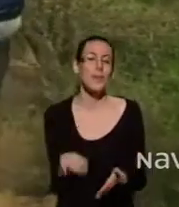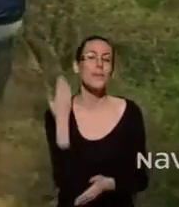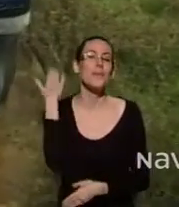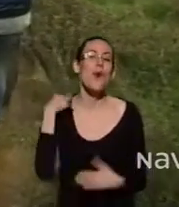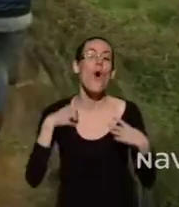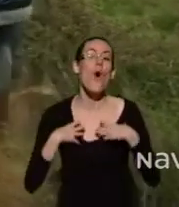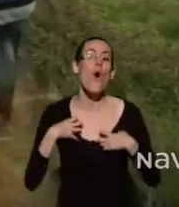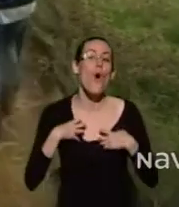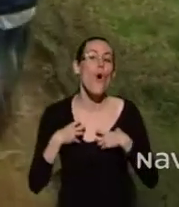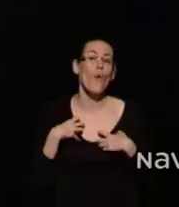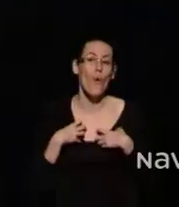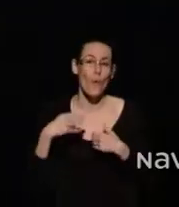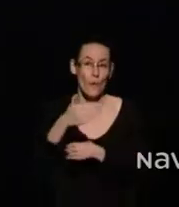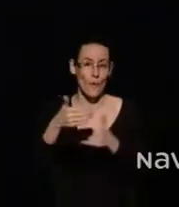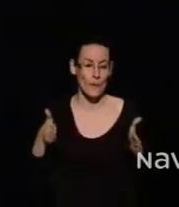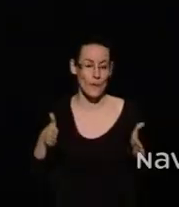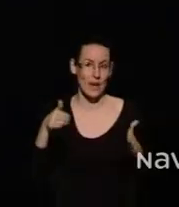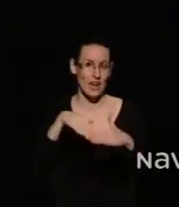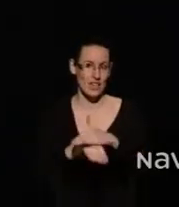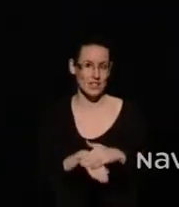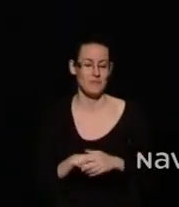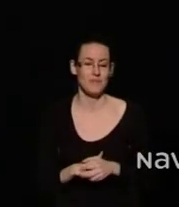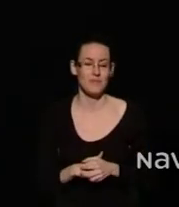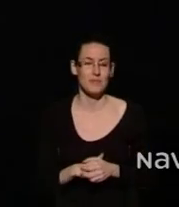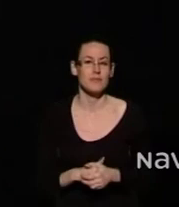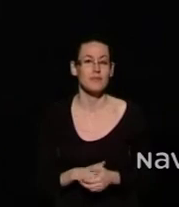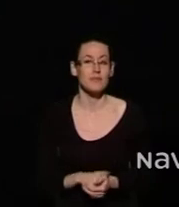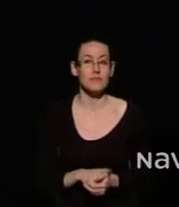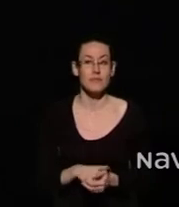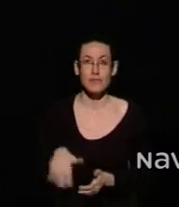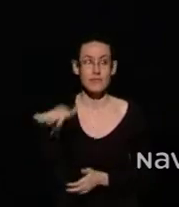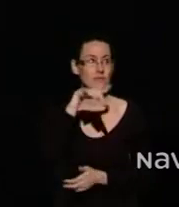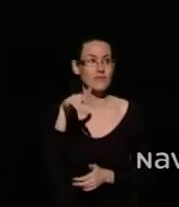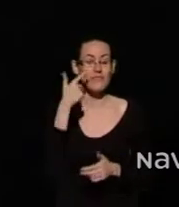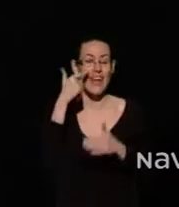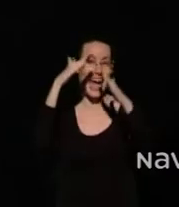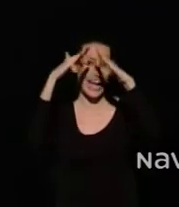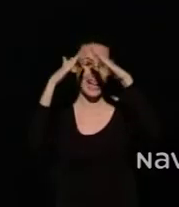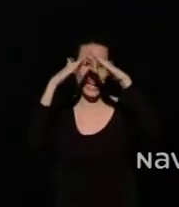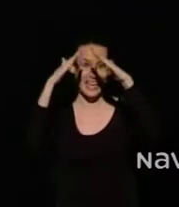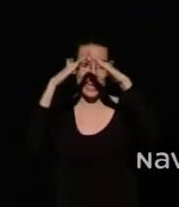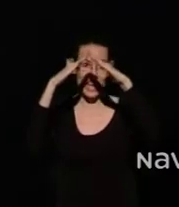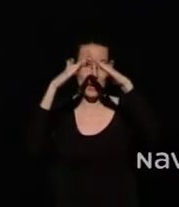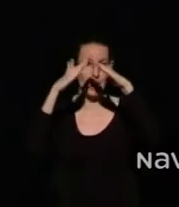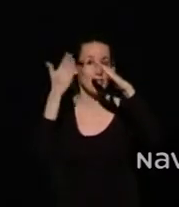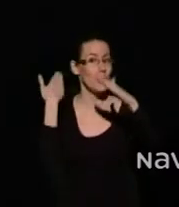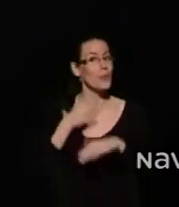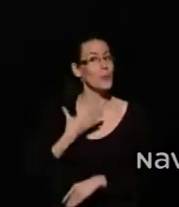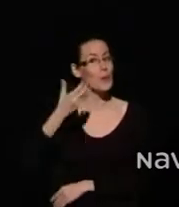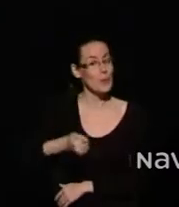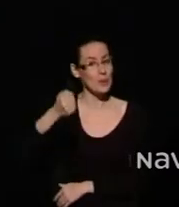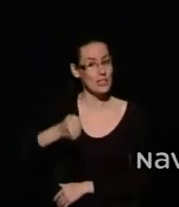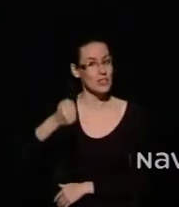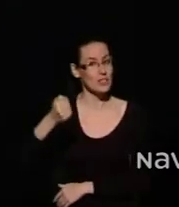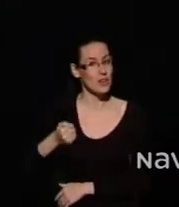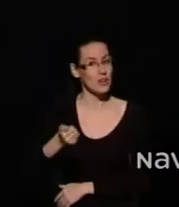ovejas. Las ovejas, esto es la cabaña, que era la cabaña del pastor. Aquí si